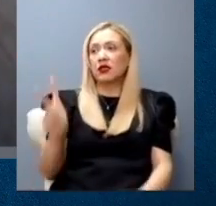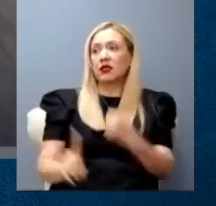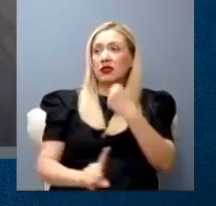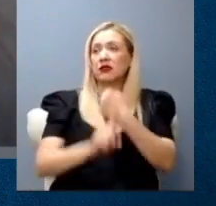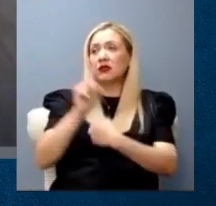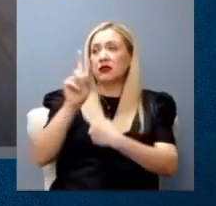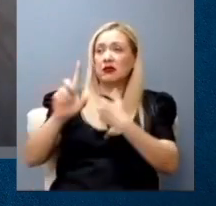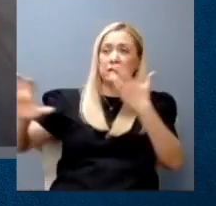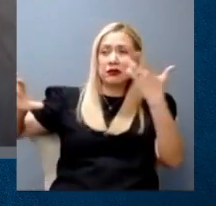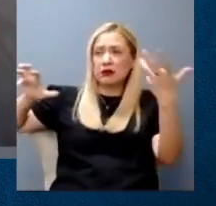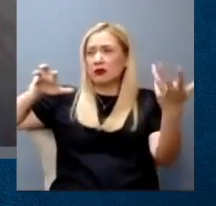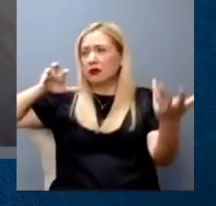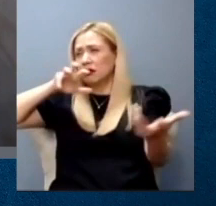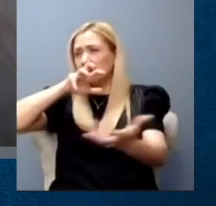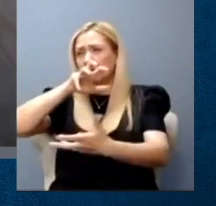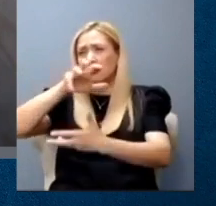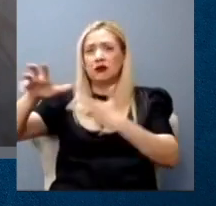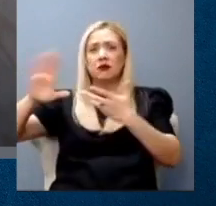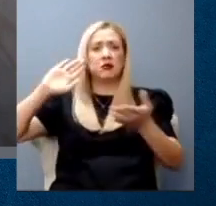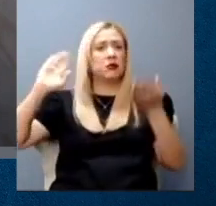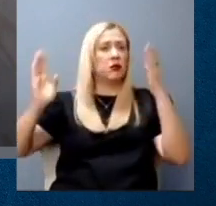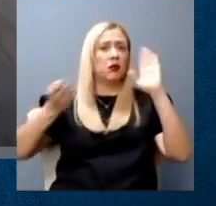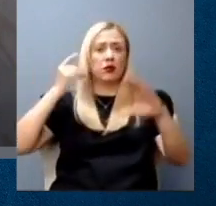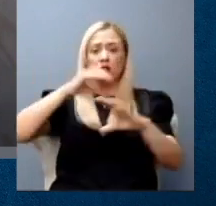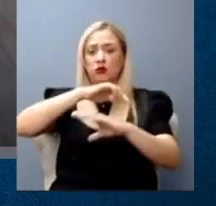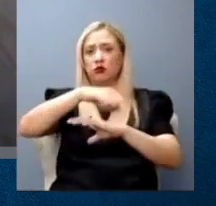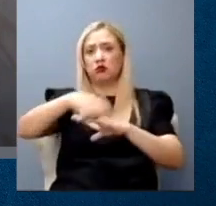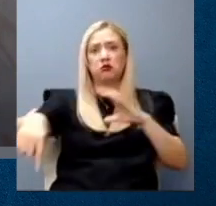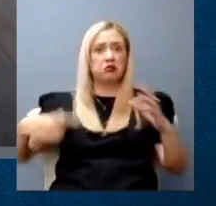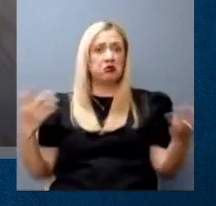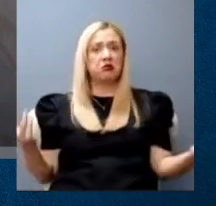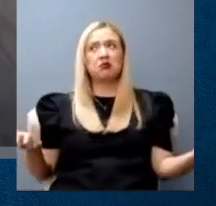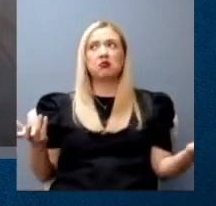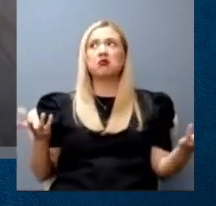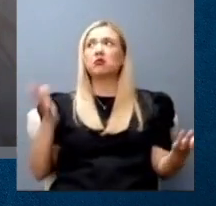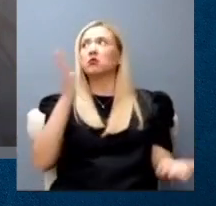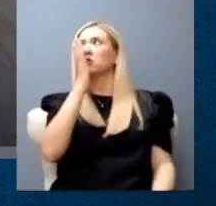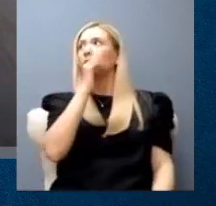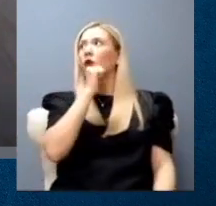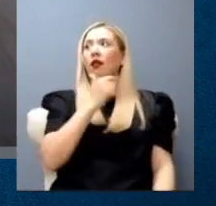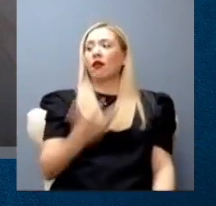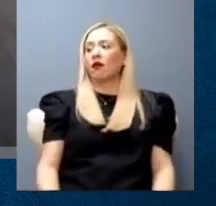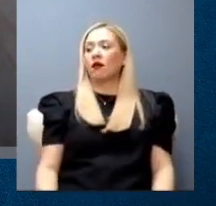a nivel global, finalmente no podemos